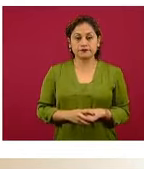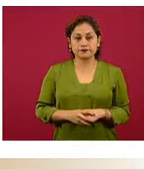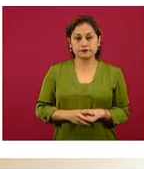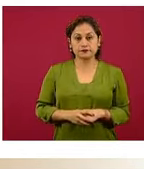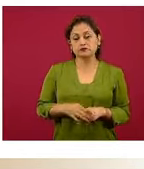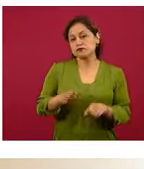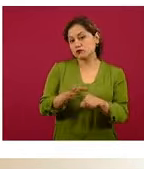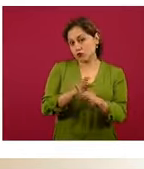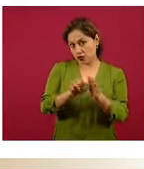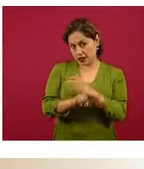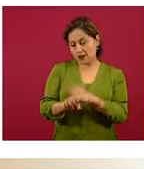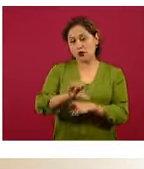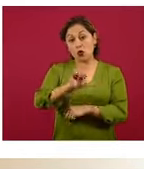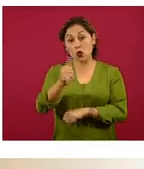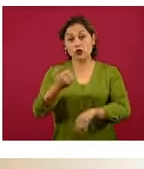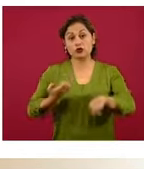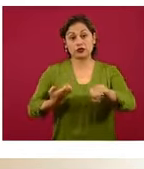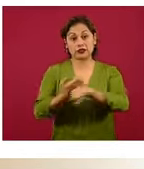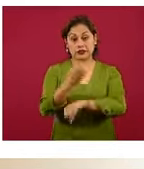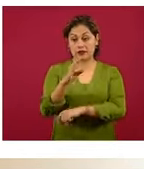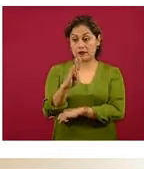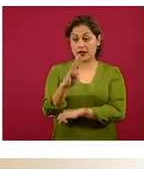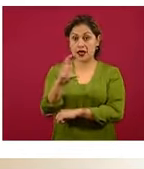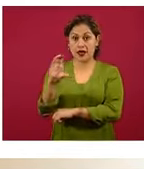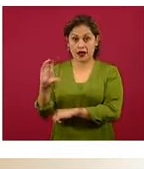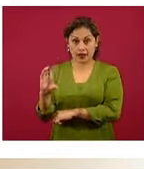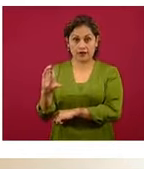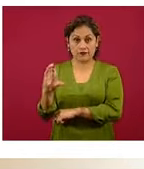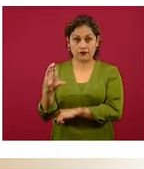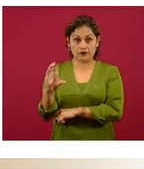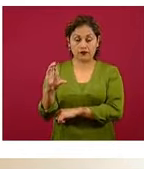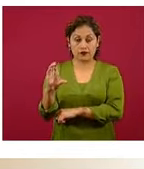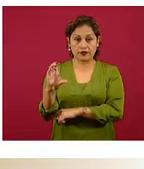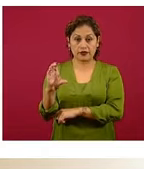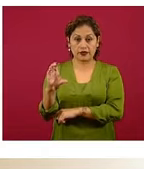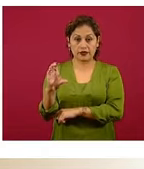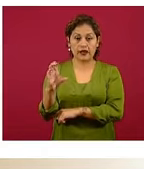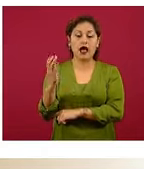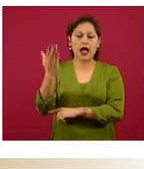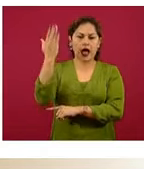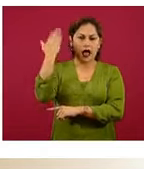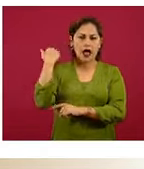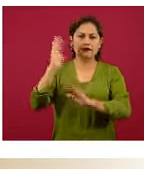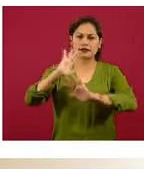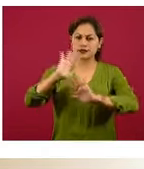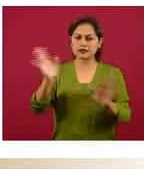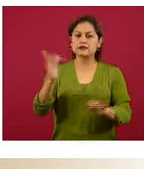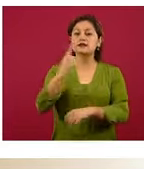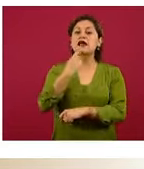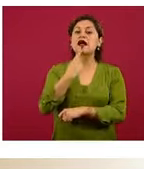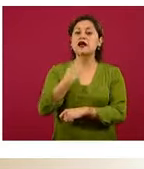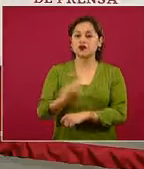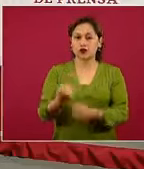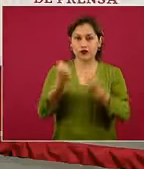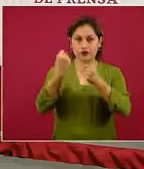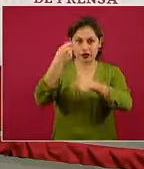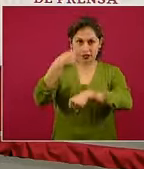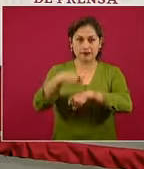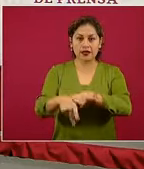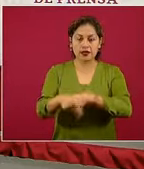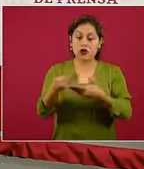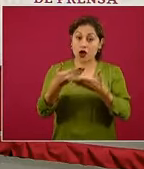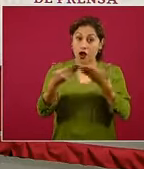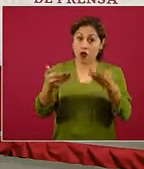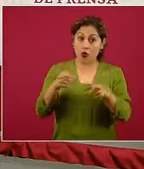Baja California, que era la entidad que ya se encontraba en este nivel de riesgo máximo y por lo tanto el rojo, pues bueno,